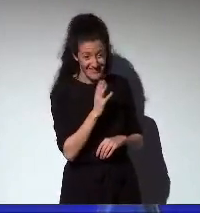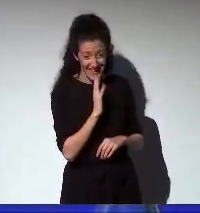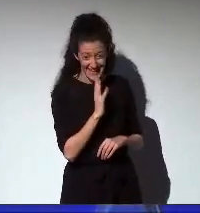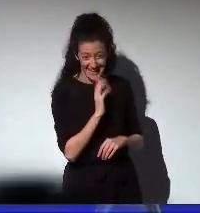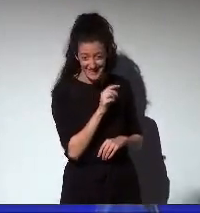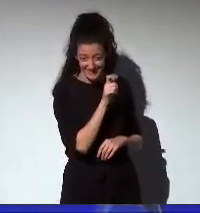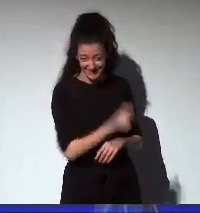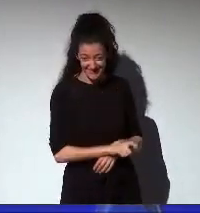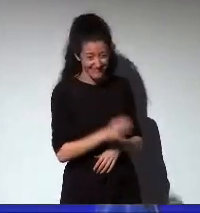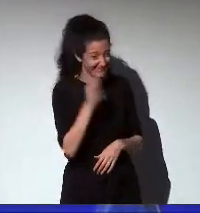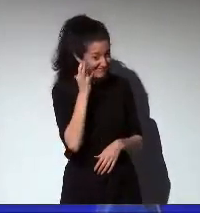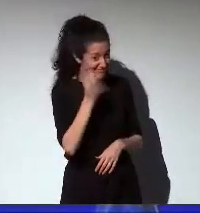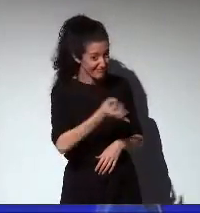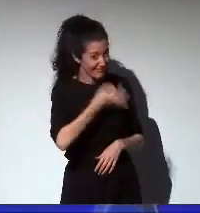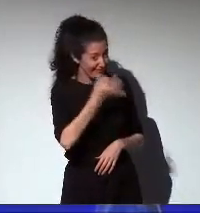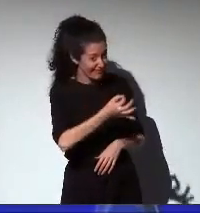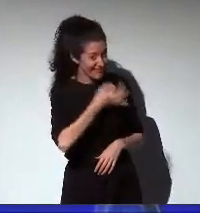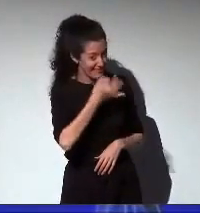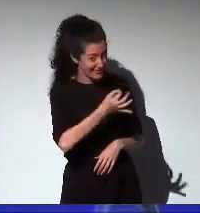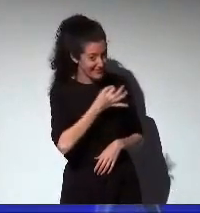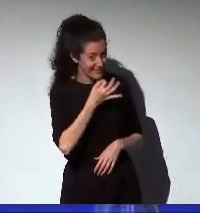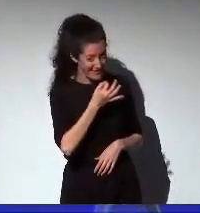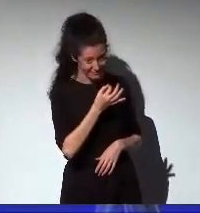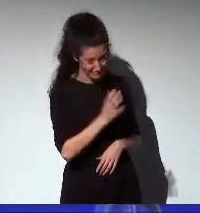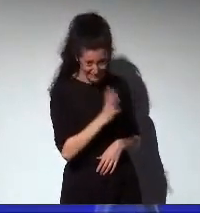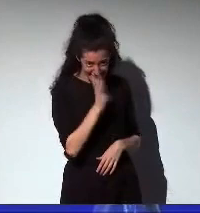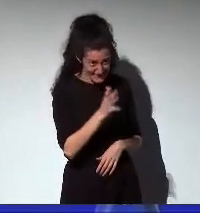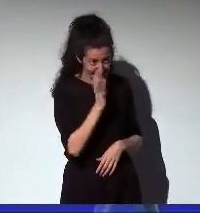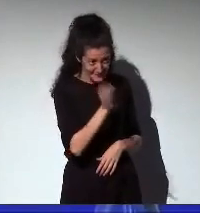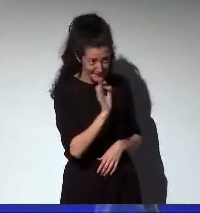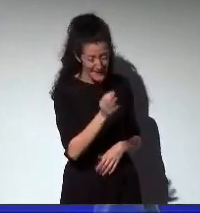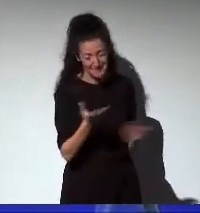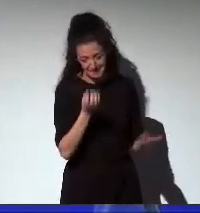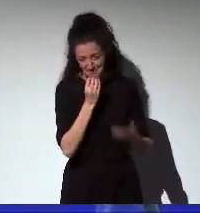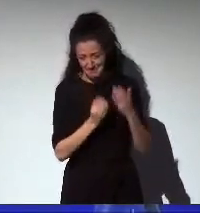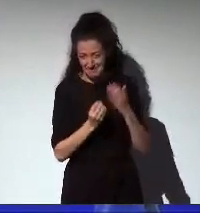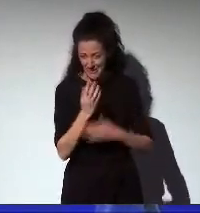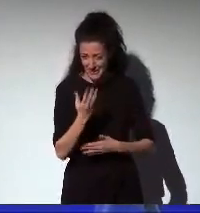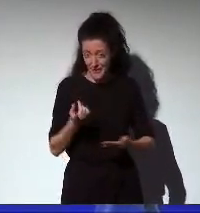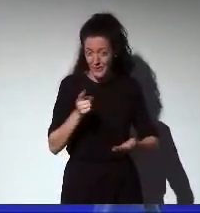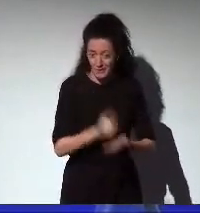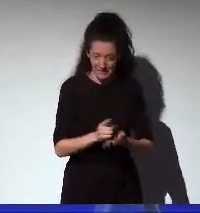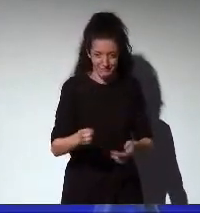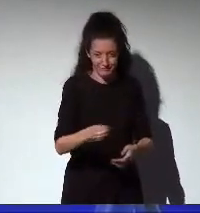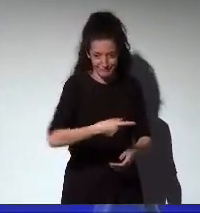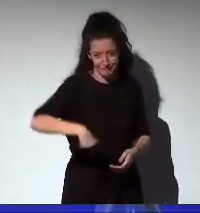intervención de Pilar Pineda. Buenos días de nuevo a todas y a todas.